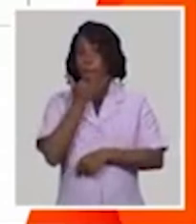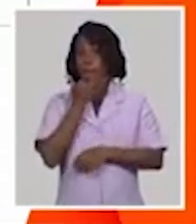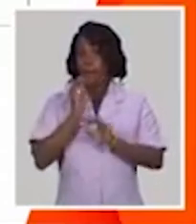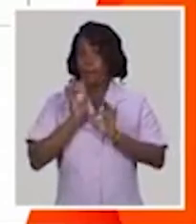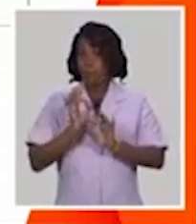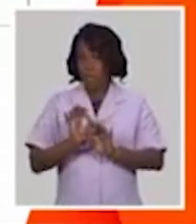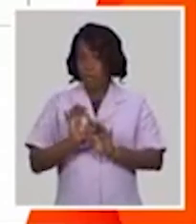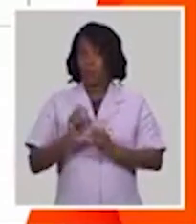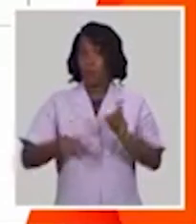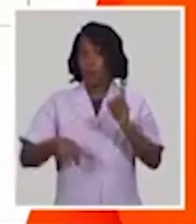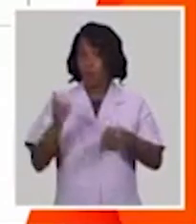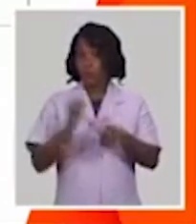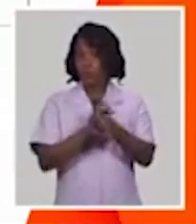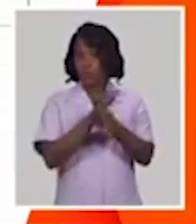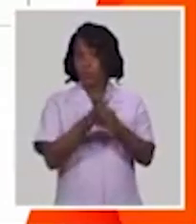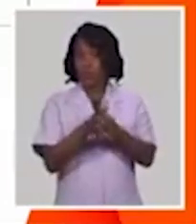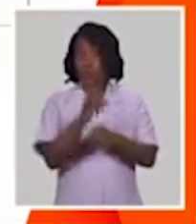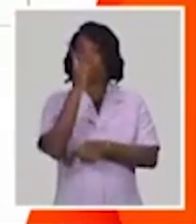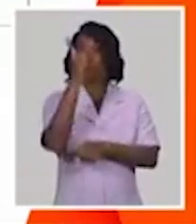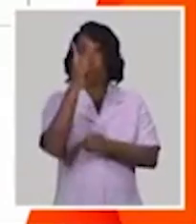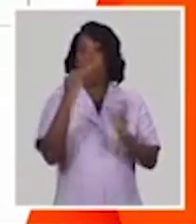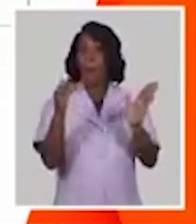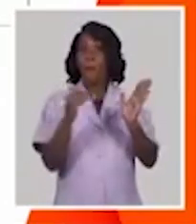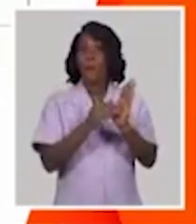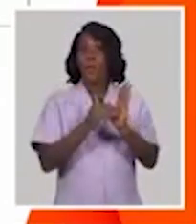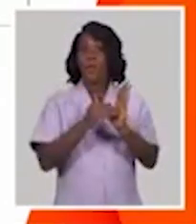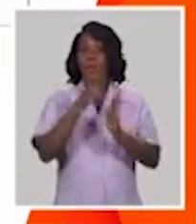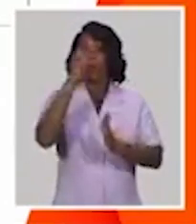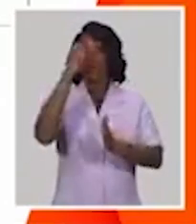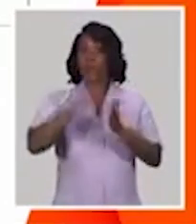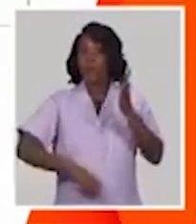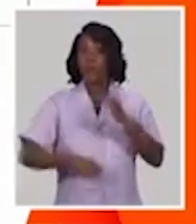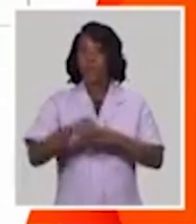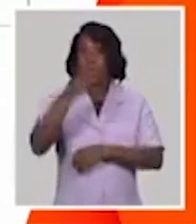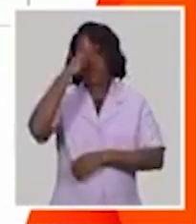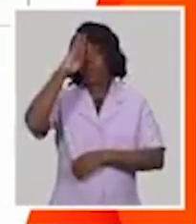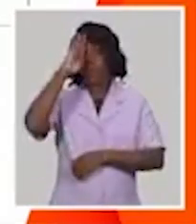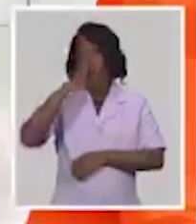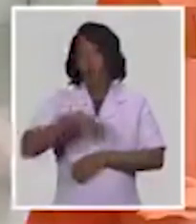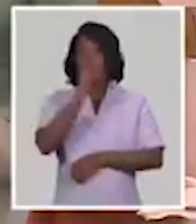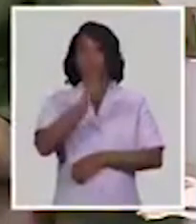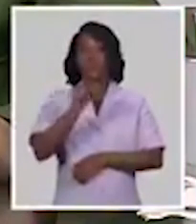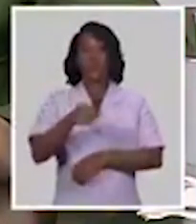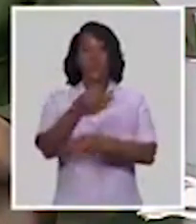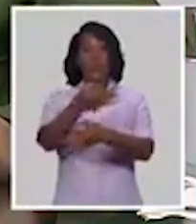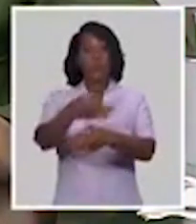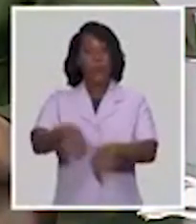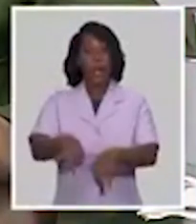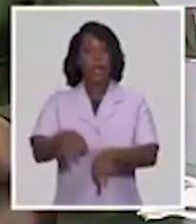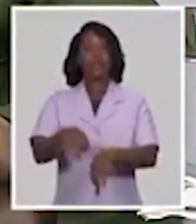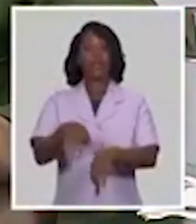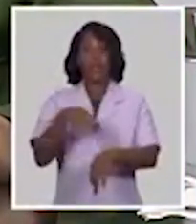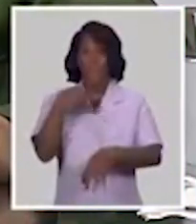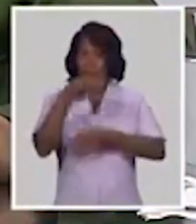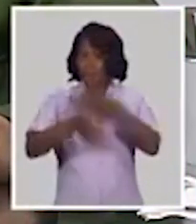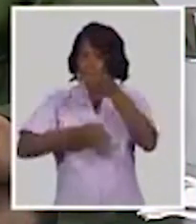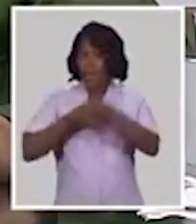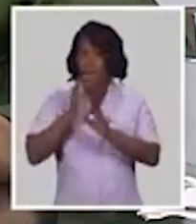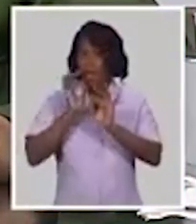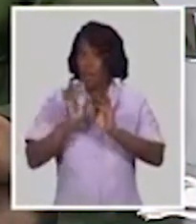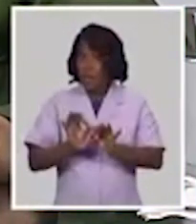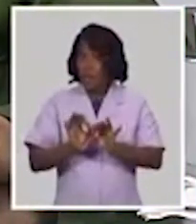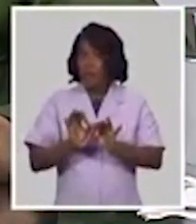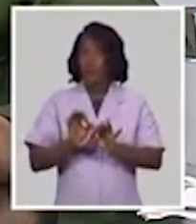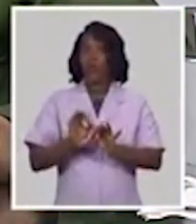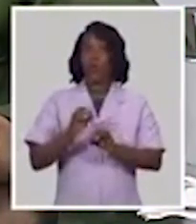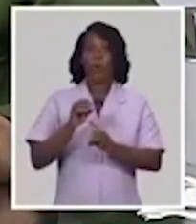erradicación de la COVID, 2.000 pesos de multa a las personas naturales, que tiene referencia a lo que hablé anteriormente